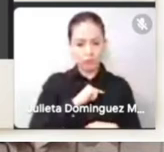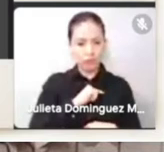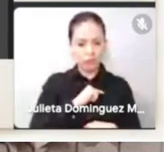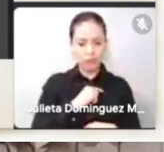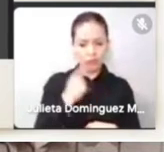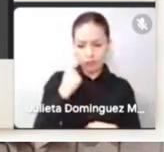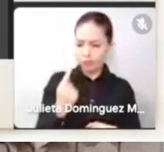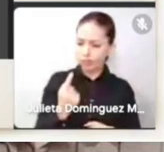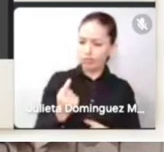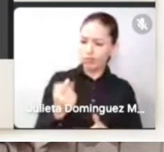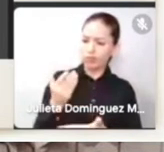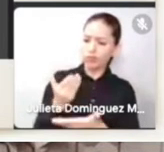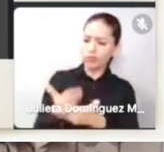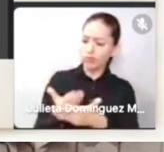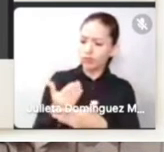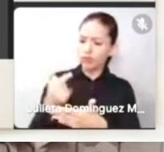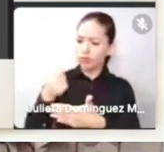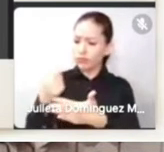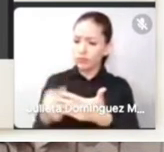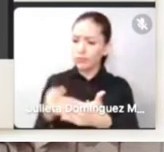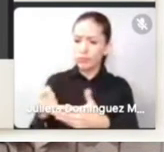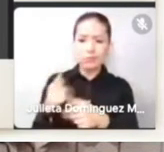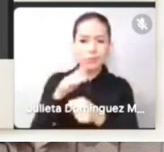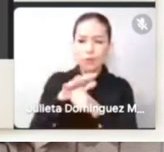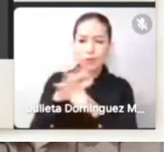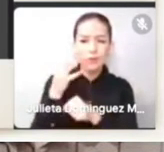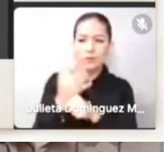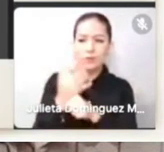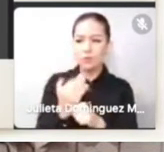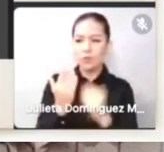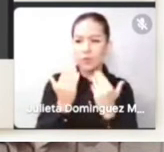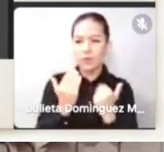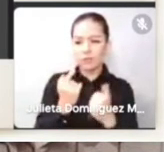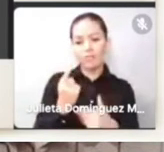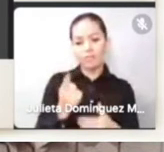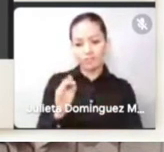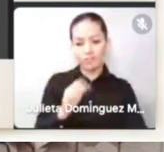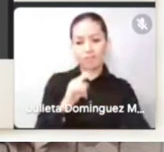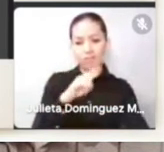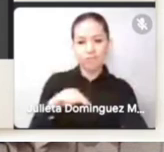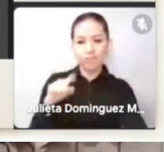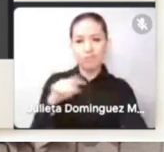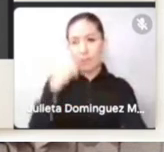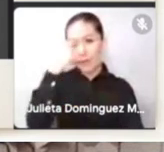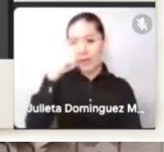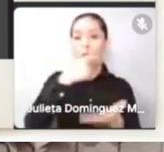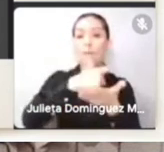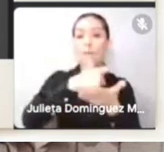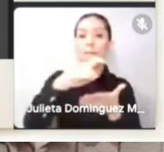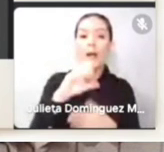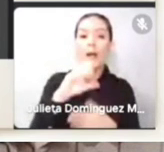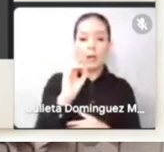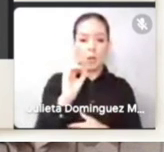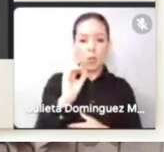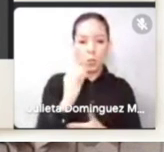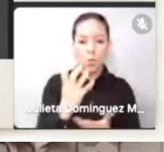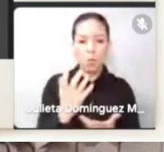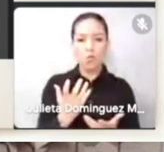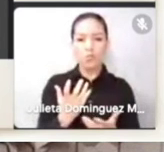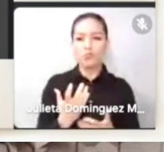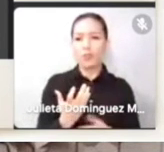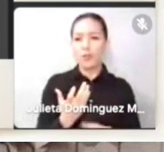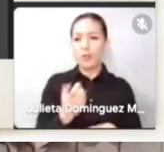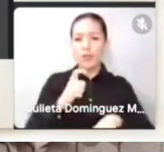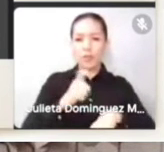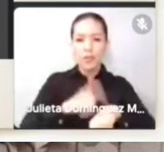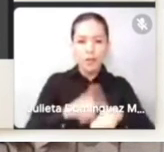es insuficiente para tener por actualizada la nulidad de elección consistente en la compra o adquisición de cobertura informativa o tiempos en